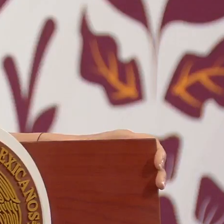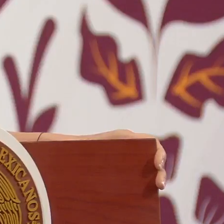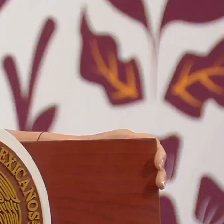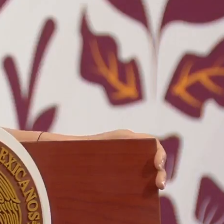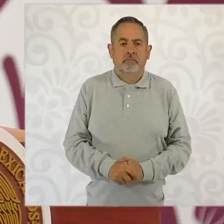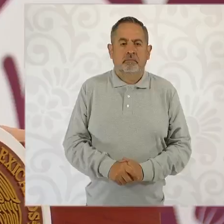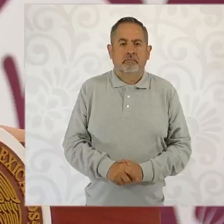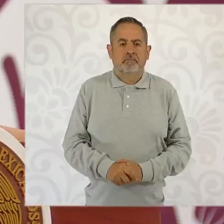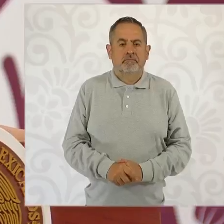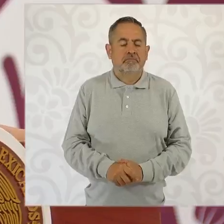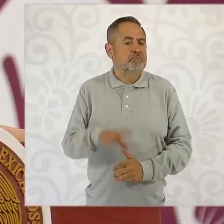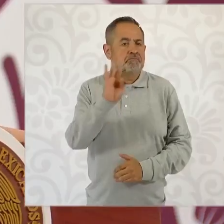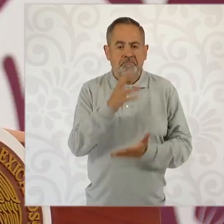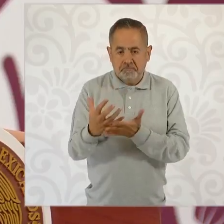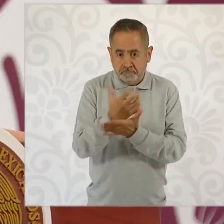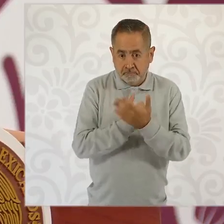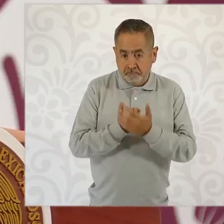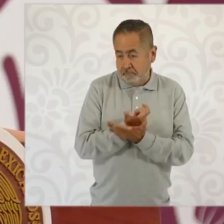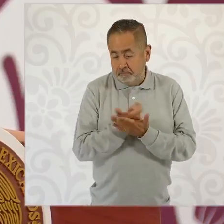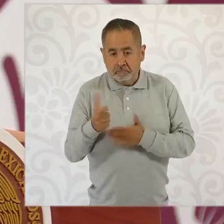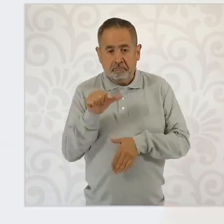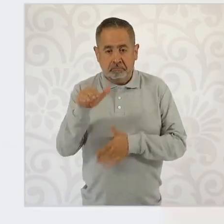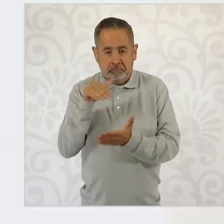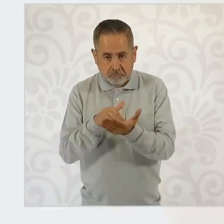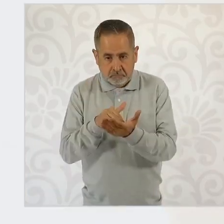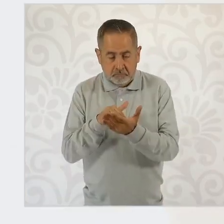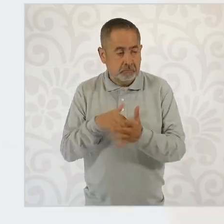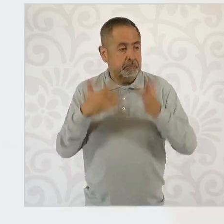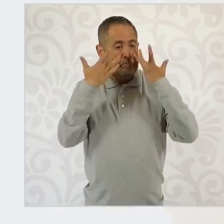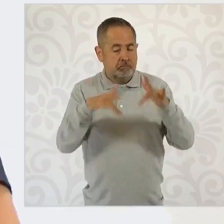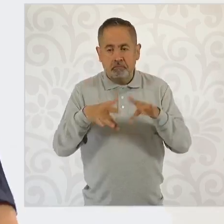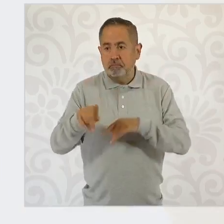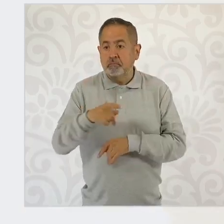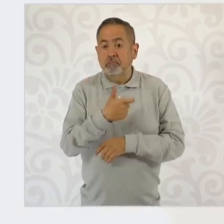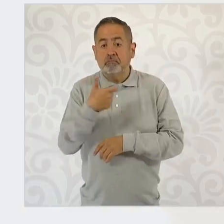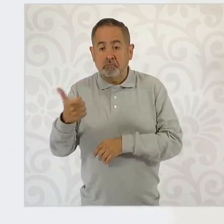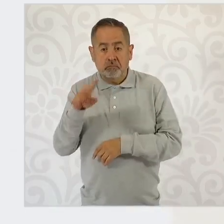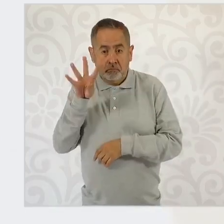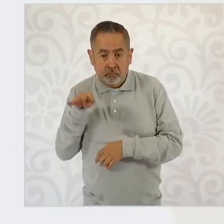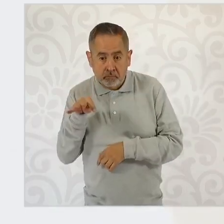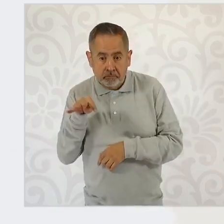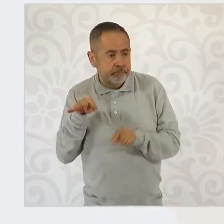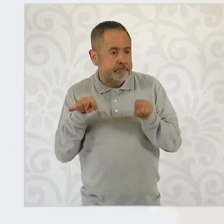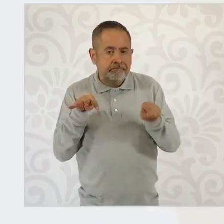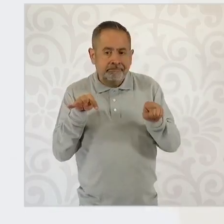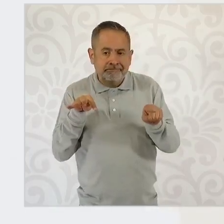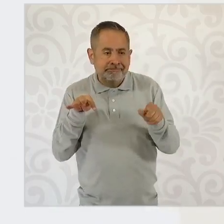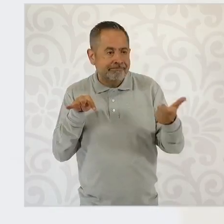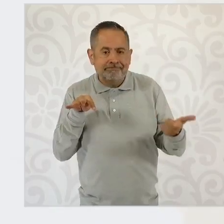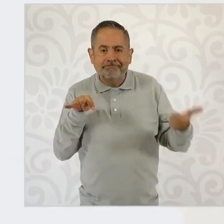retiro les iba a dar 4,000 pesos, el Fondo de Pensiones para el Bienestar de